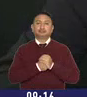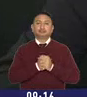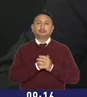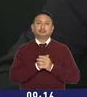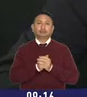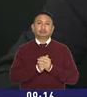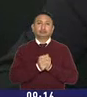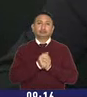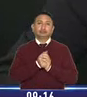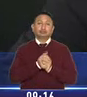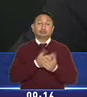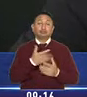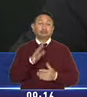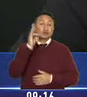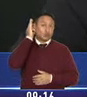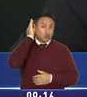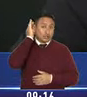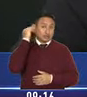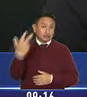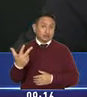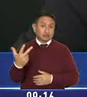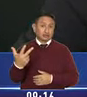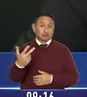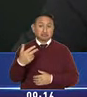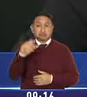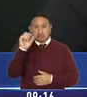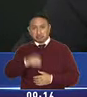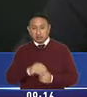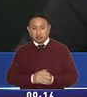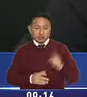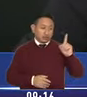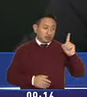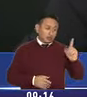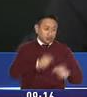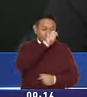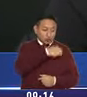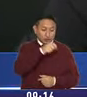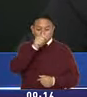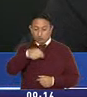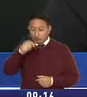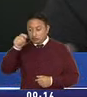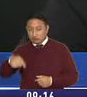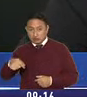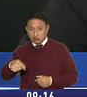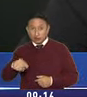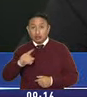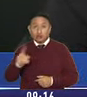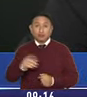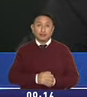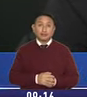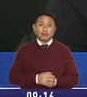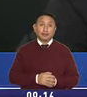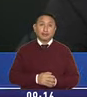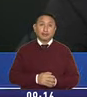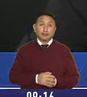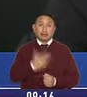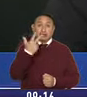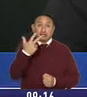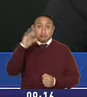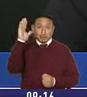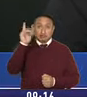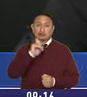el caso de mujeres, por 3. Puede elegir 1, 2 o 3. pero no puede pasarse de tres.